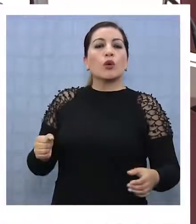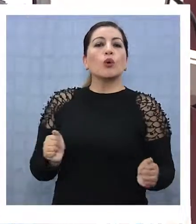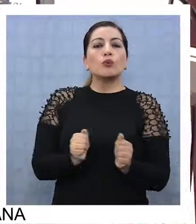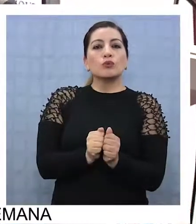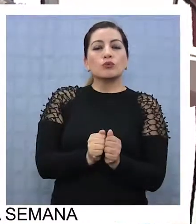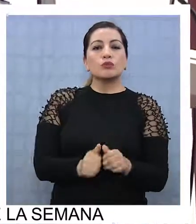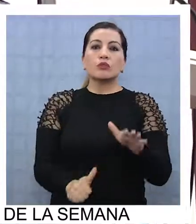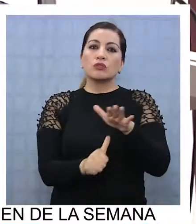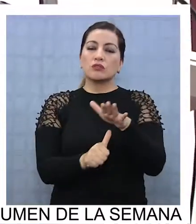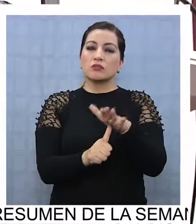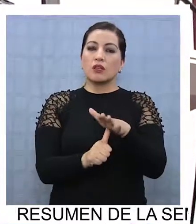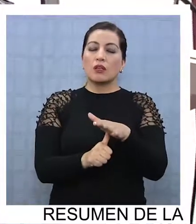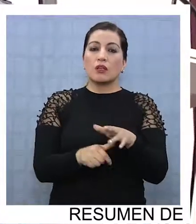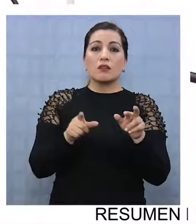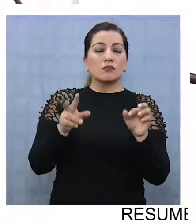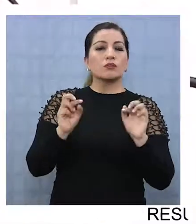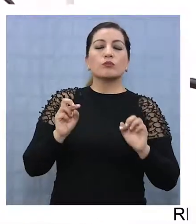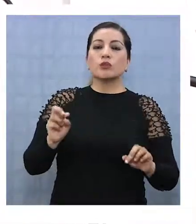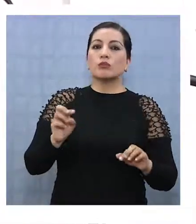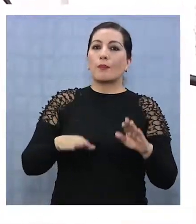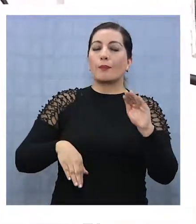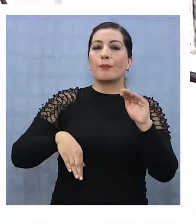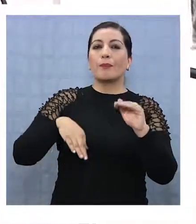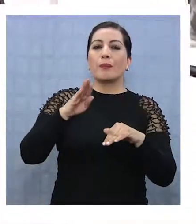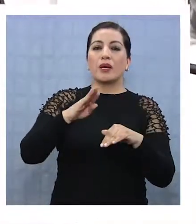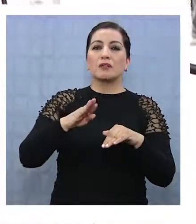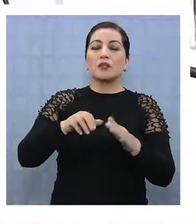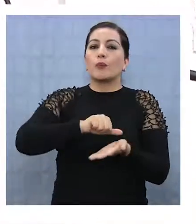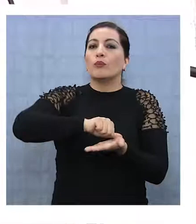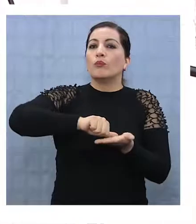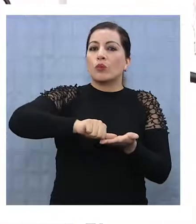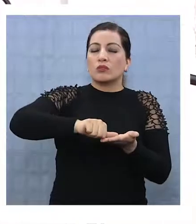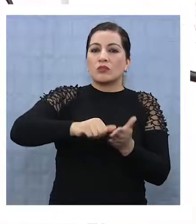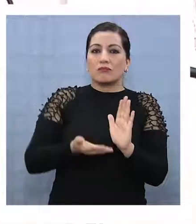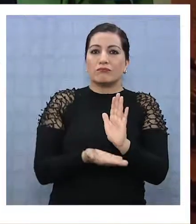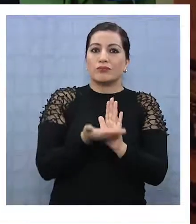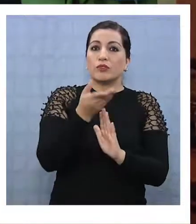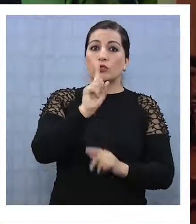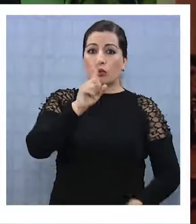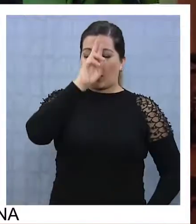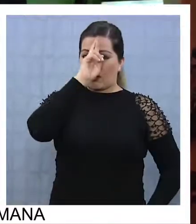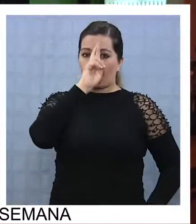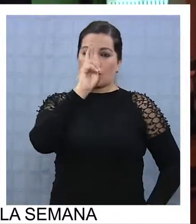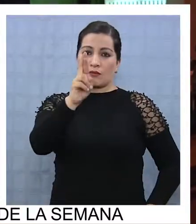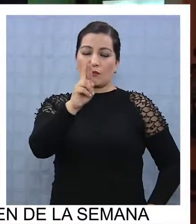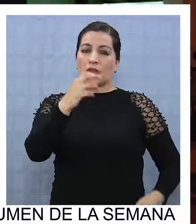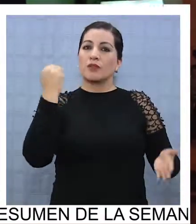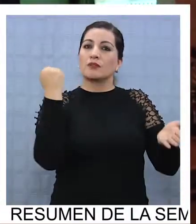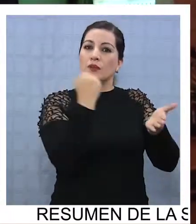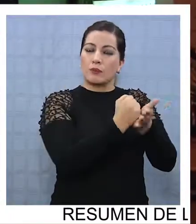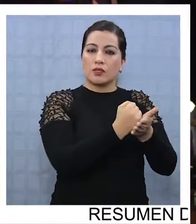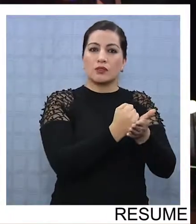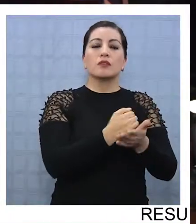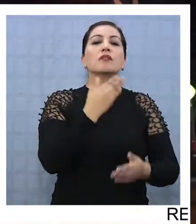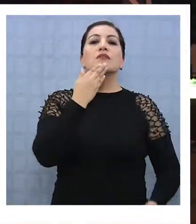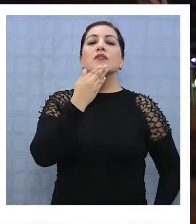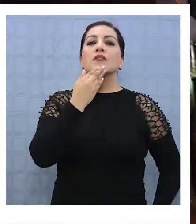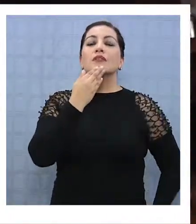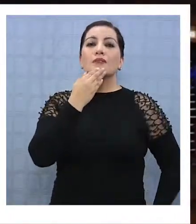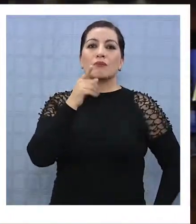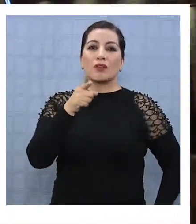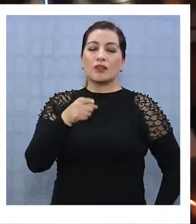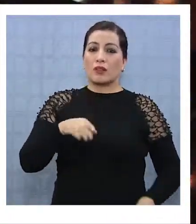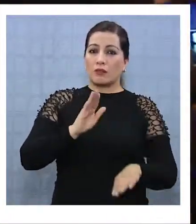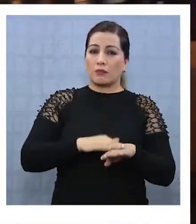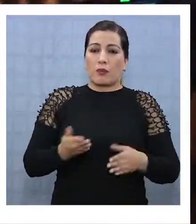evaluarán junto al cuerpo de concejales la posibilidad de aumentar el monto de las multas a quienes no respeten las ordenanzas municipales y